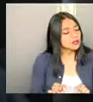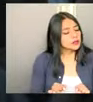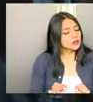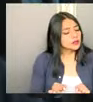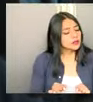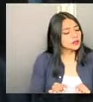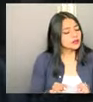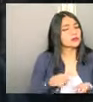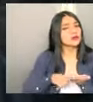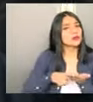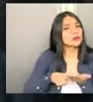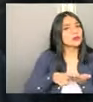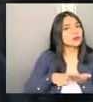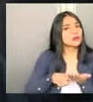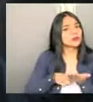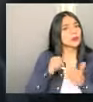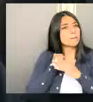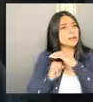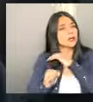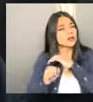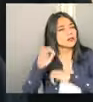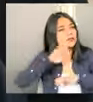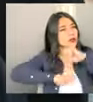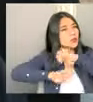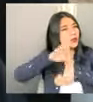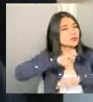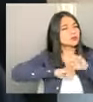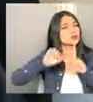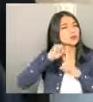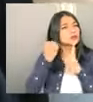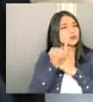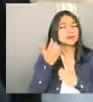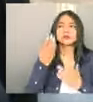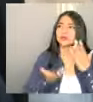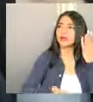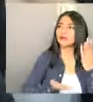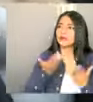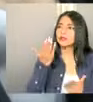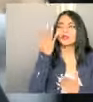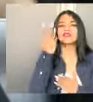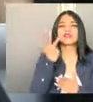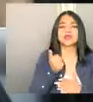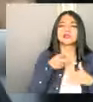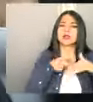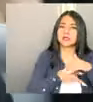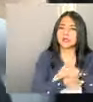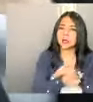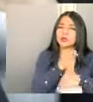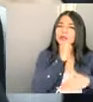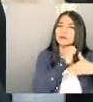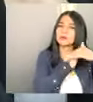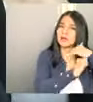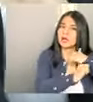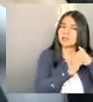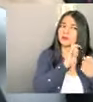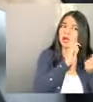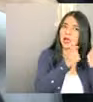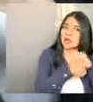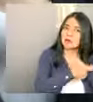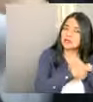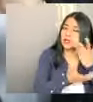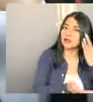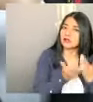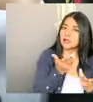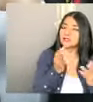esta reunión con el metro, evalúan la situación, cabe la posibilidad de que cambie la fecha de inauguración del metro? Y también quería saber en